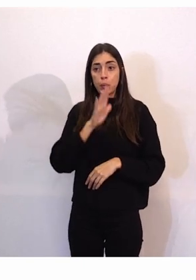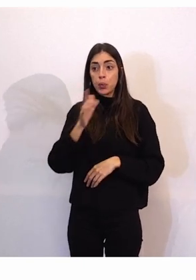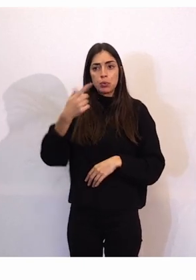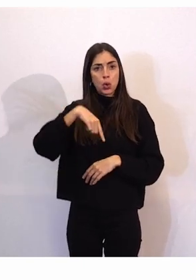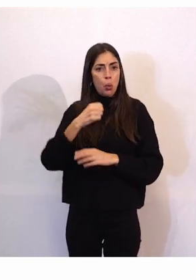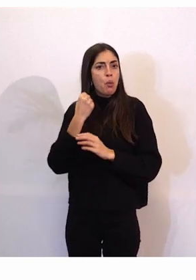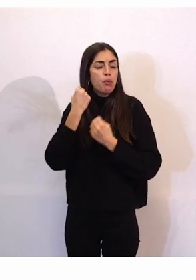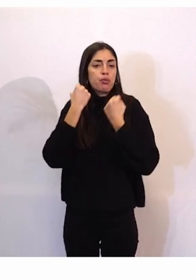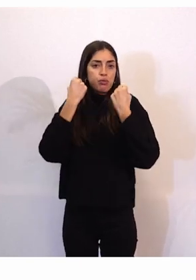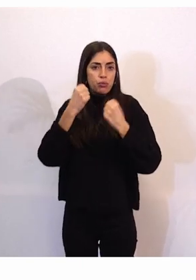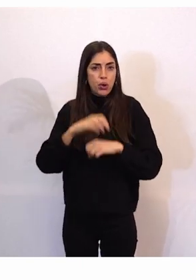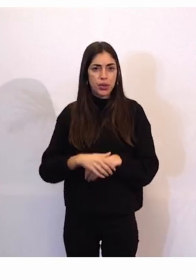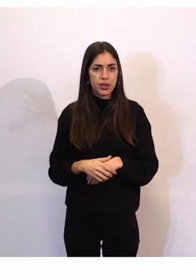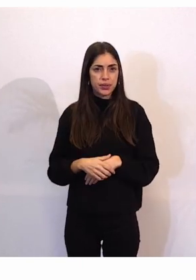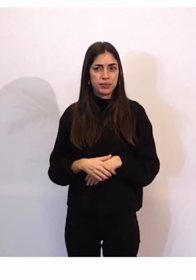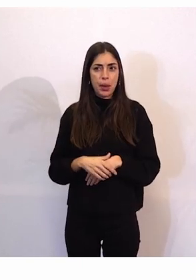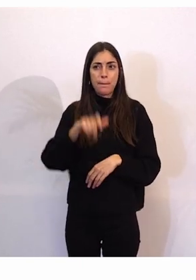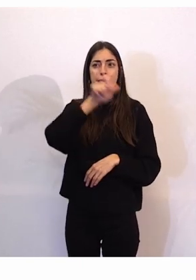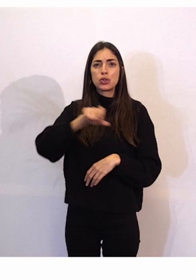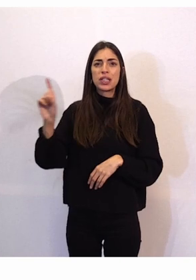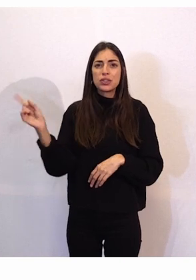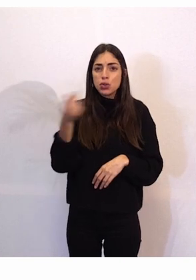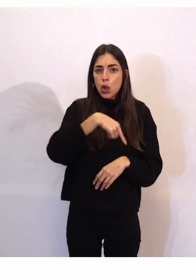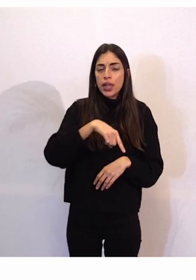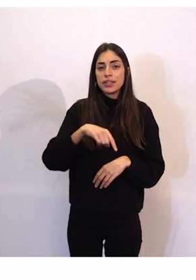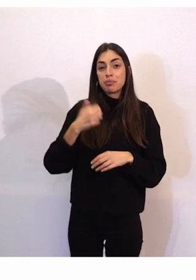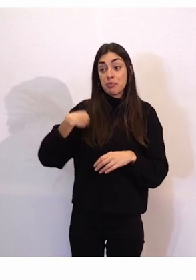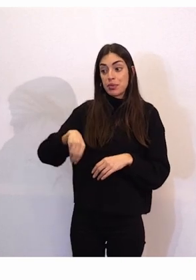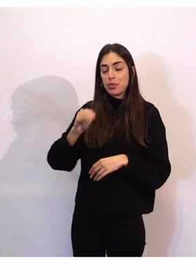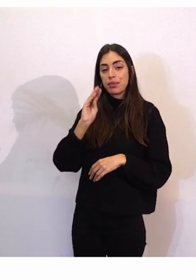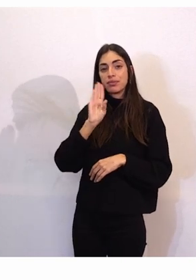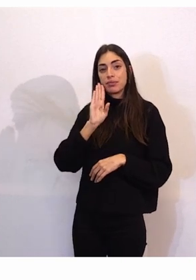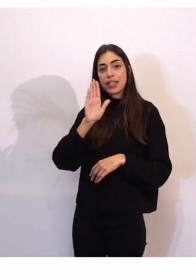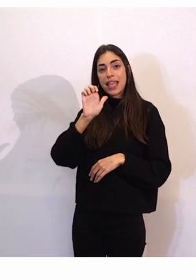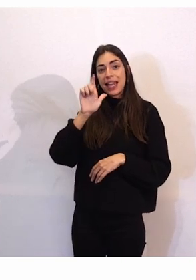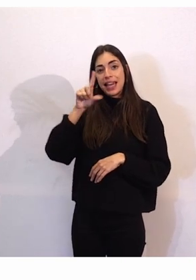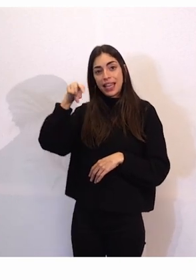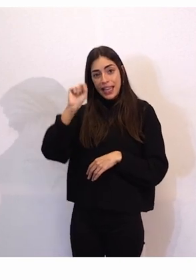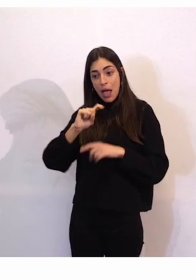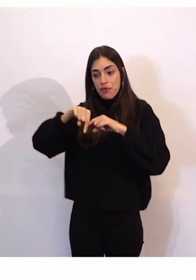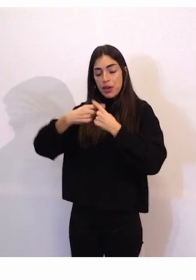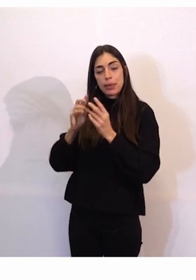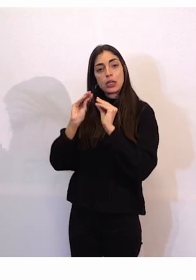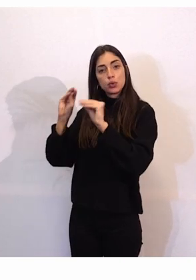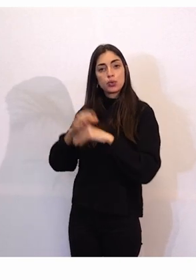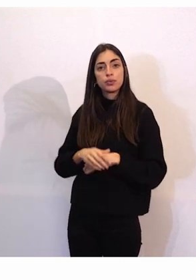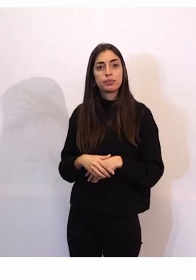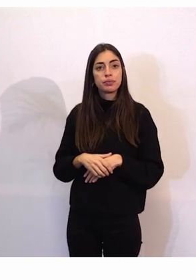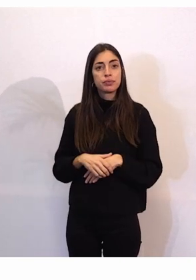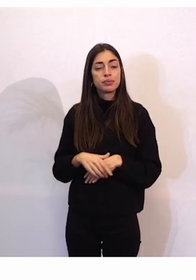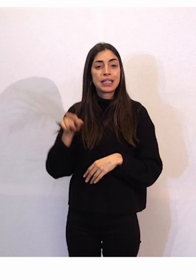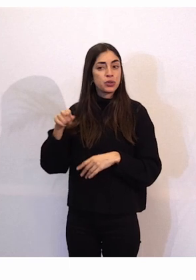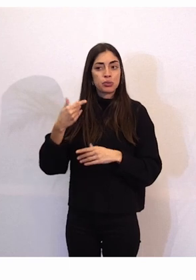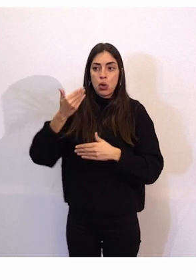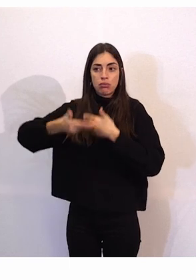poder. Todas las personas, como Elena, como su familia. Es un